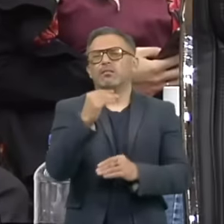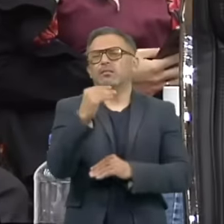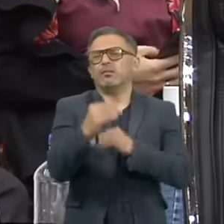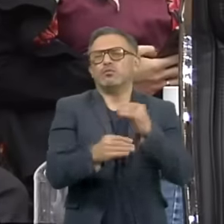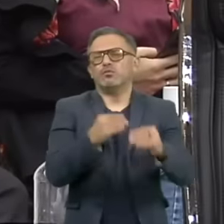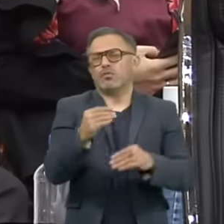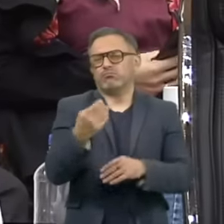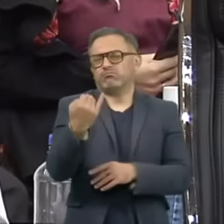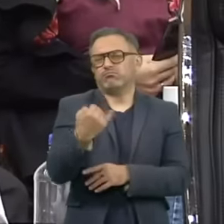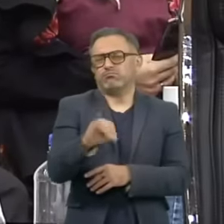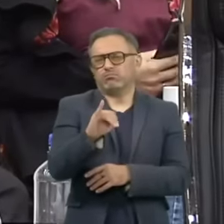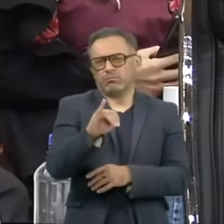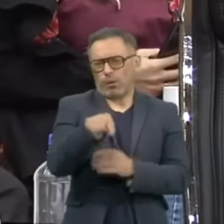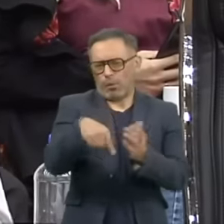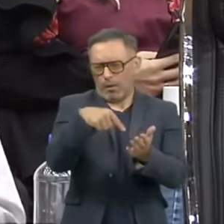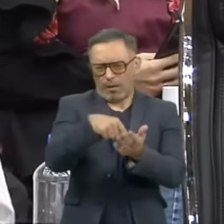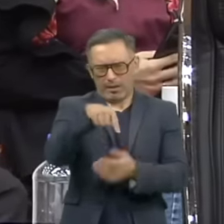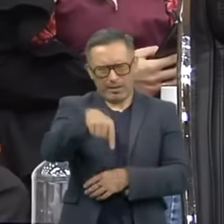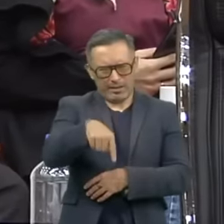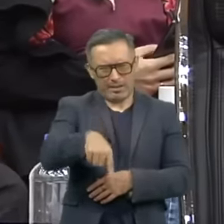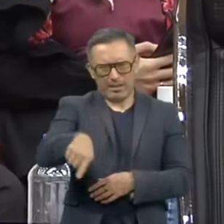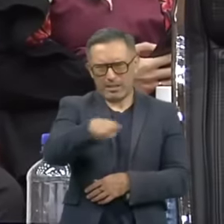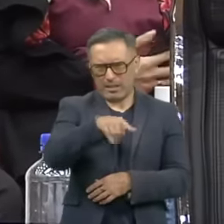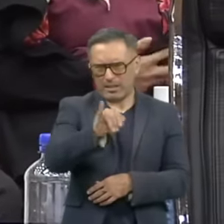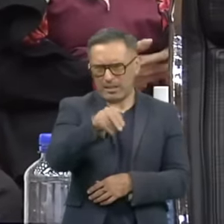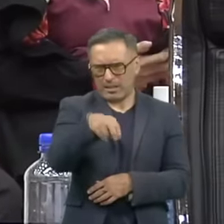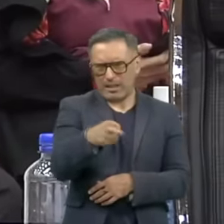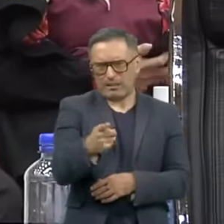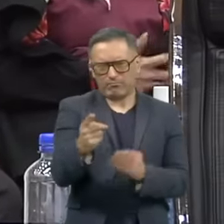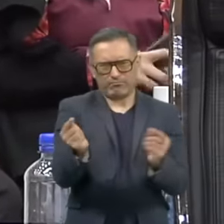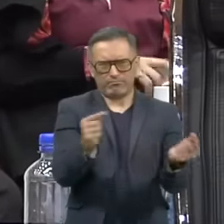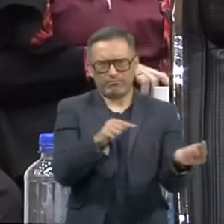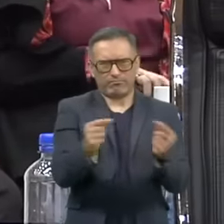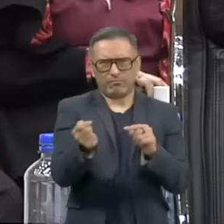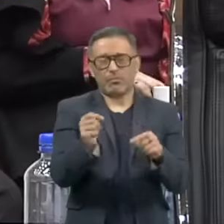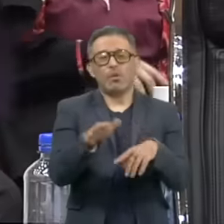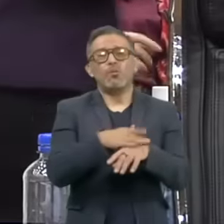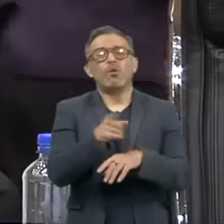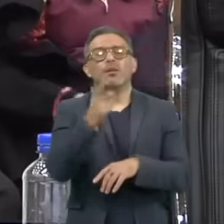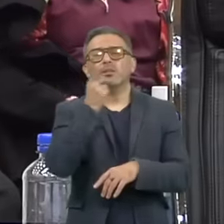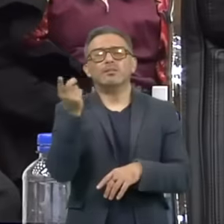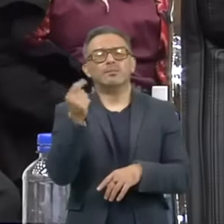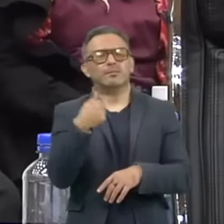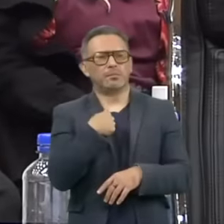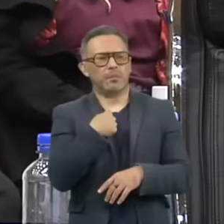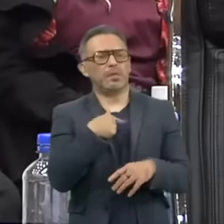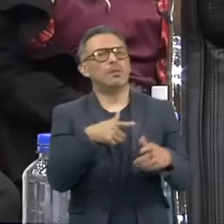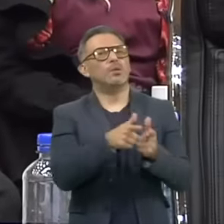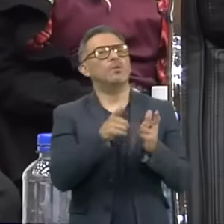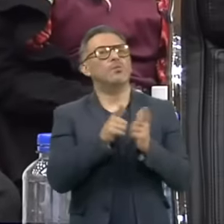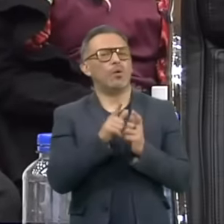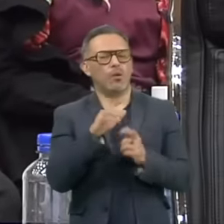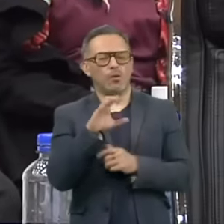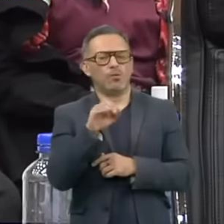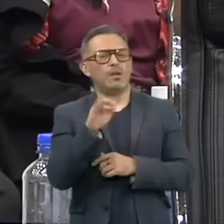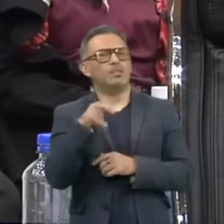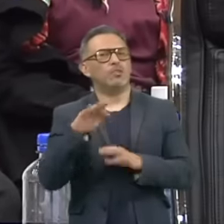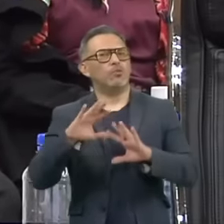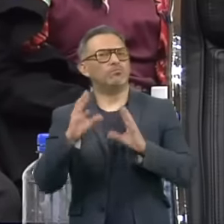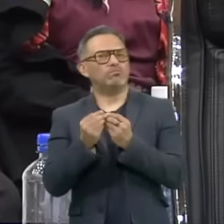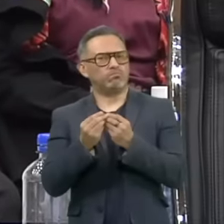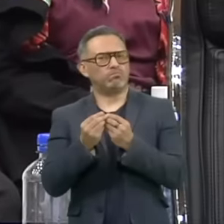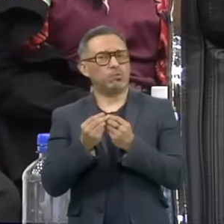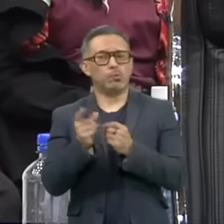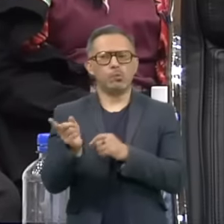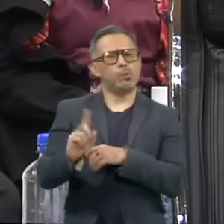el Instituto Nacional Electoral. Porque nos quieren regatear que nuestra coalición logró el respaldo